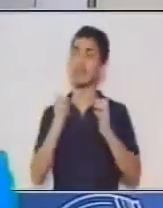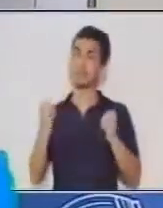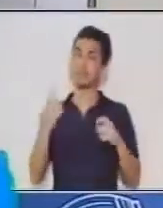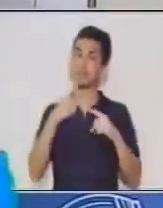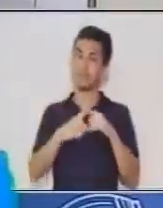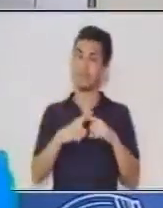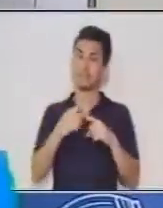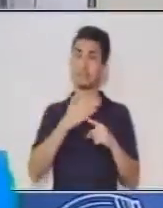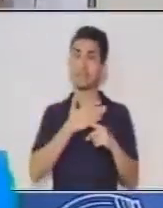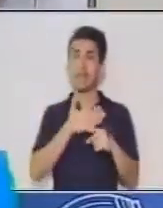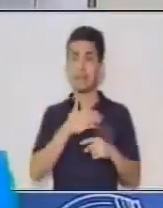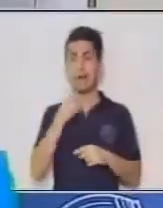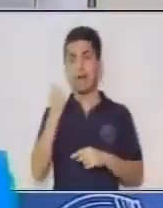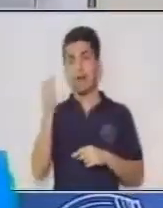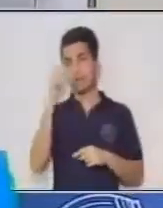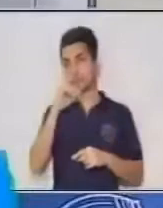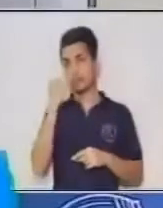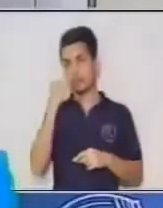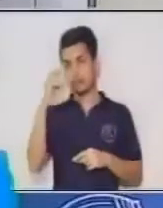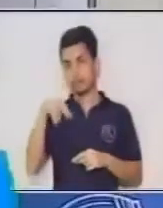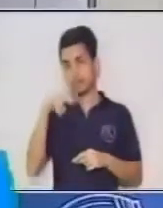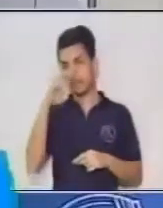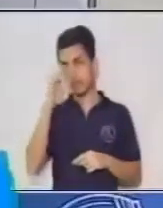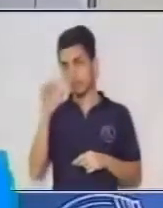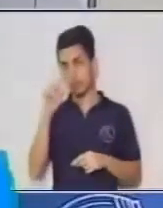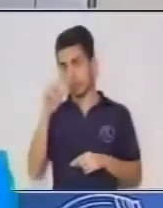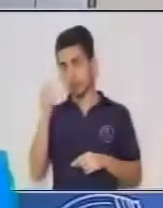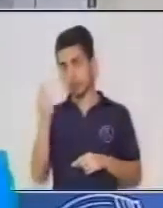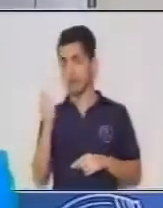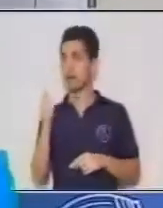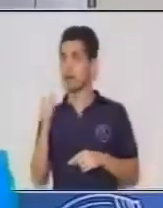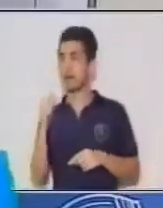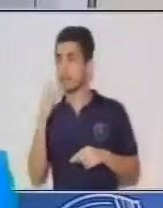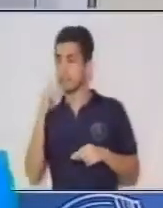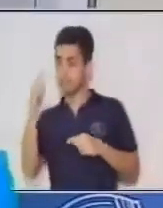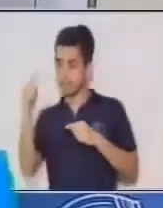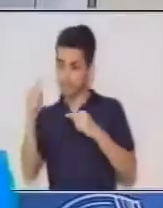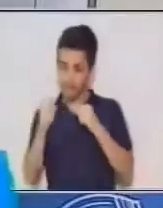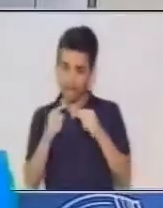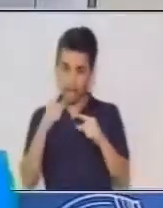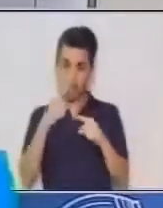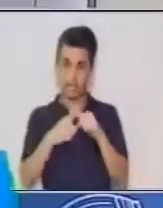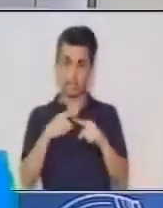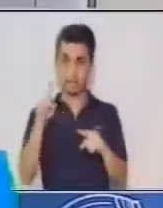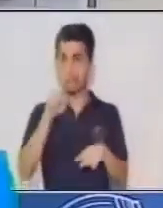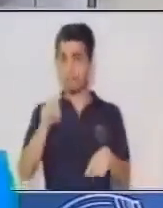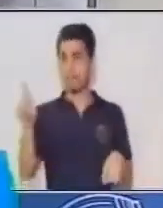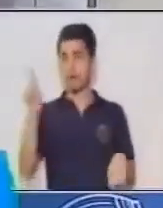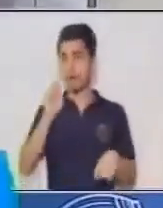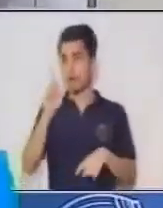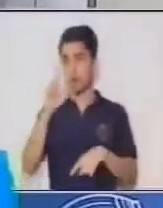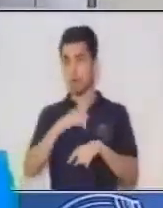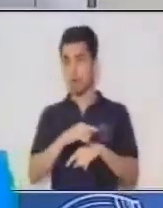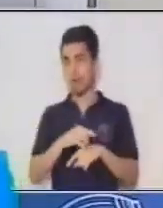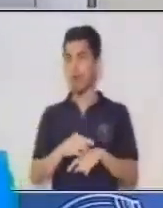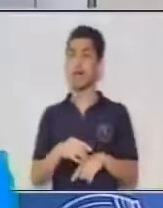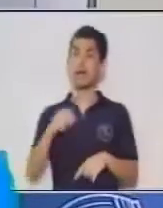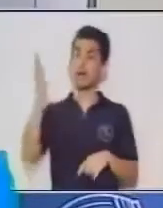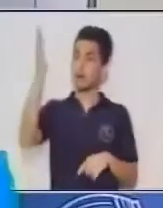asíntota. Sabemos que la curva se va a acercar a X, pero no la va a tocar. Sabemos que la curva va a venir por aquí y no lo va a